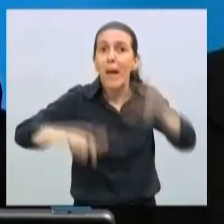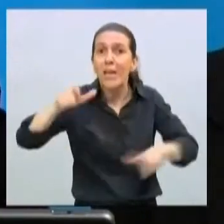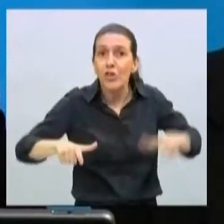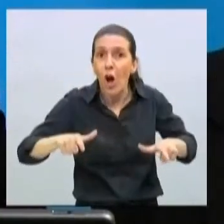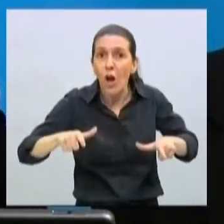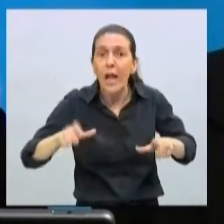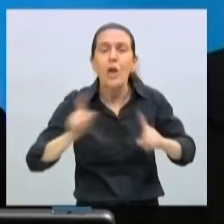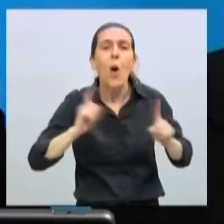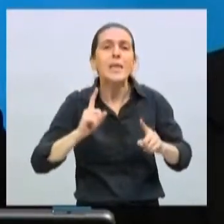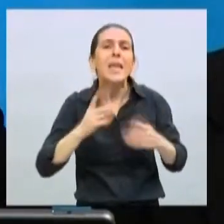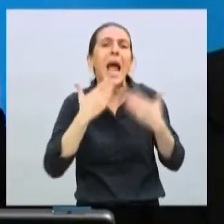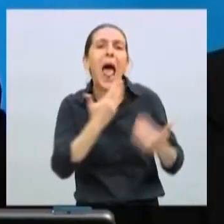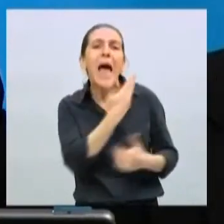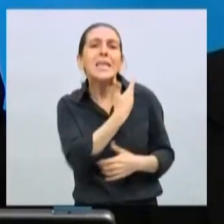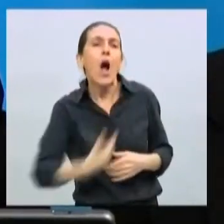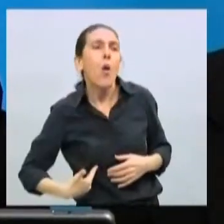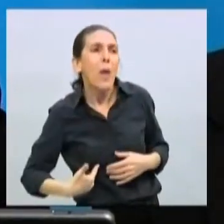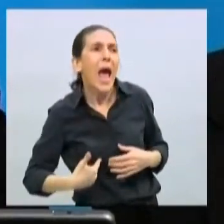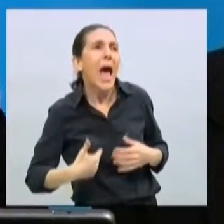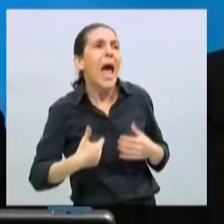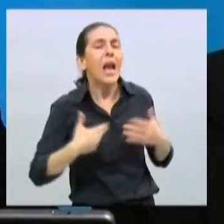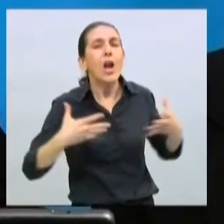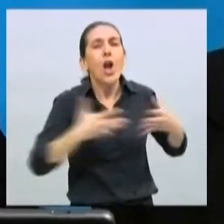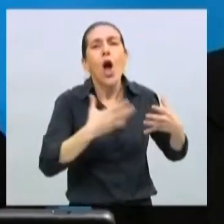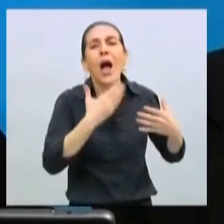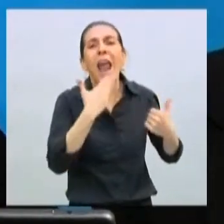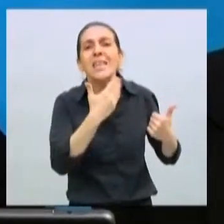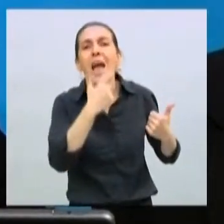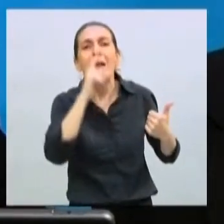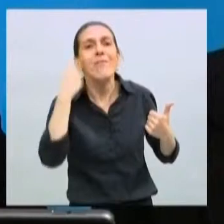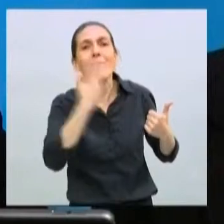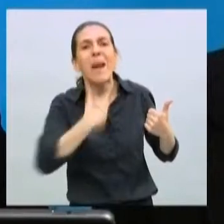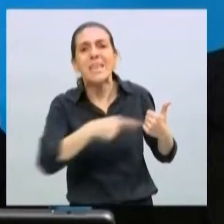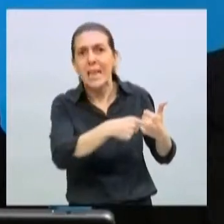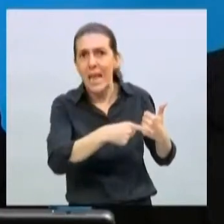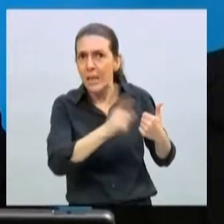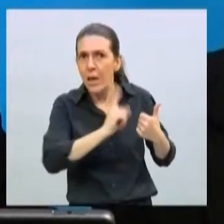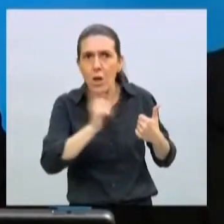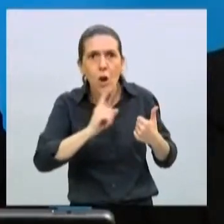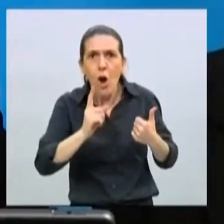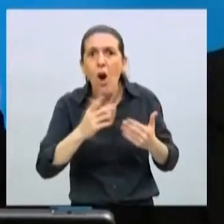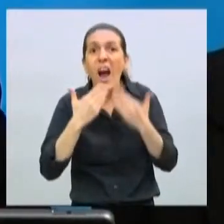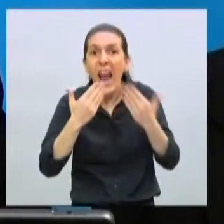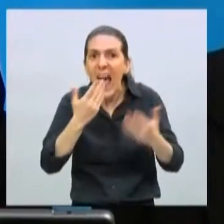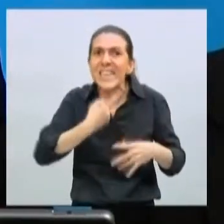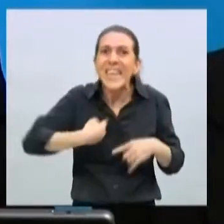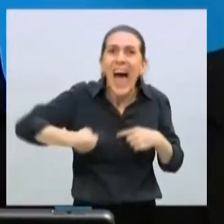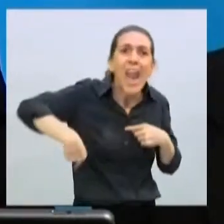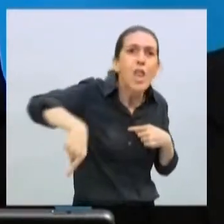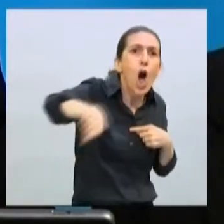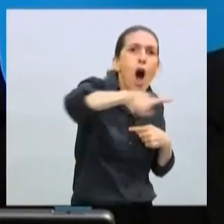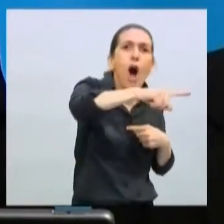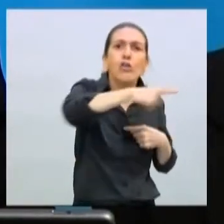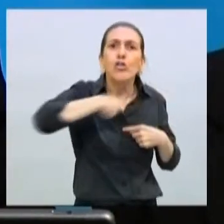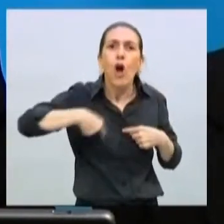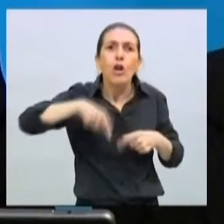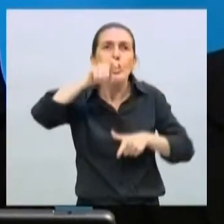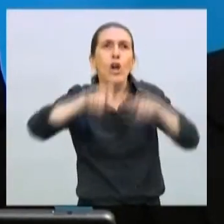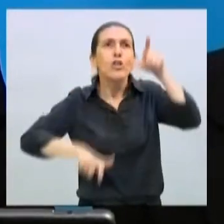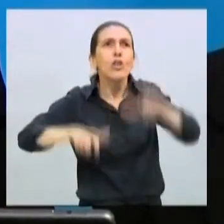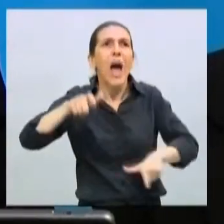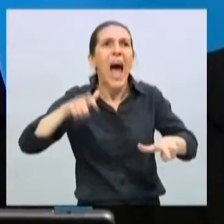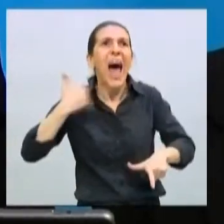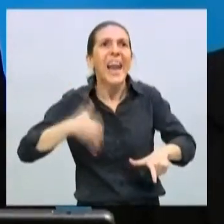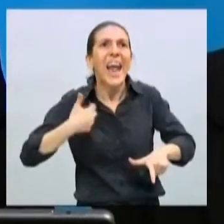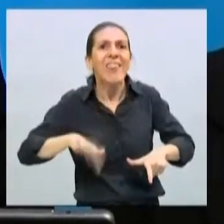un presidente, nosotros como argentinos, no perder esa conciencia de eso. Tenemos que estar orgullosos de